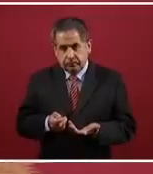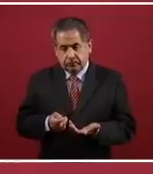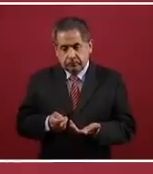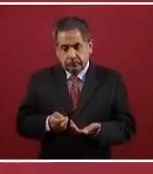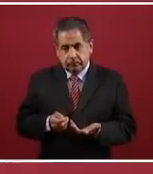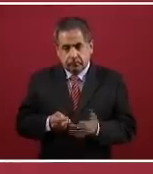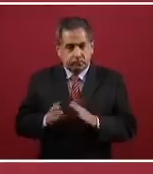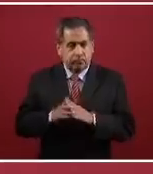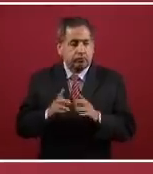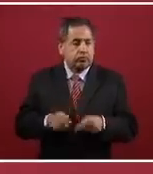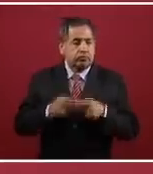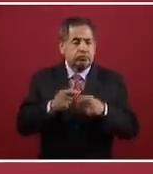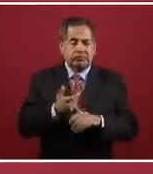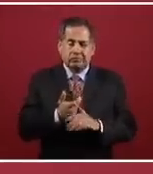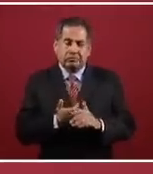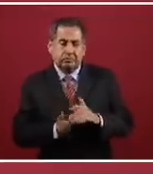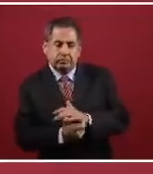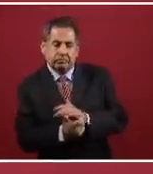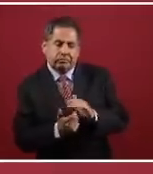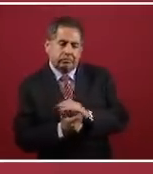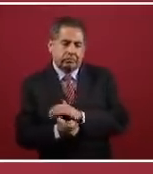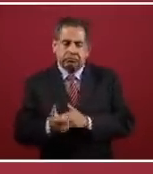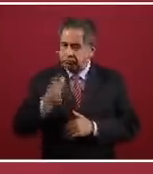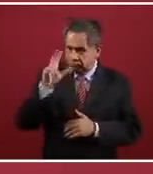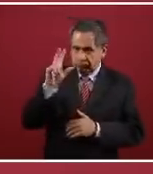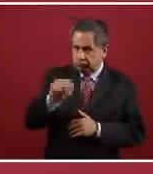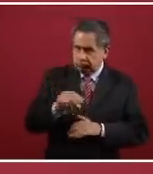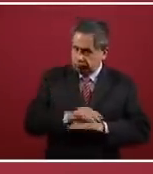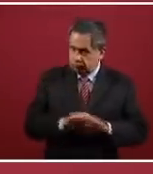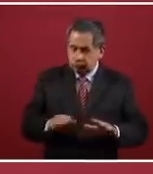la entrega de sobornos.